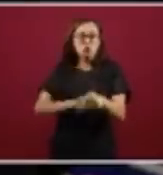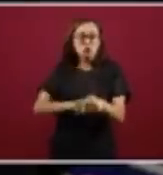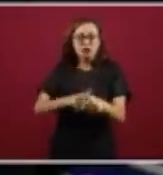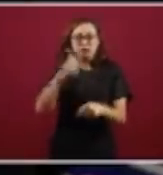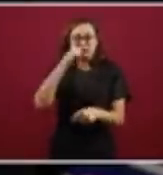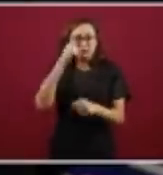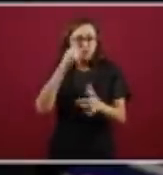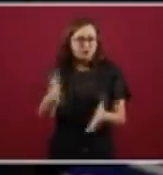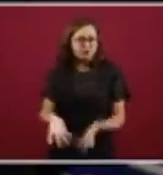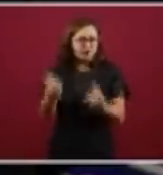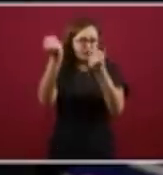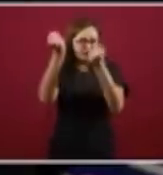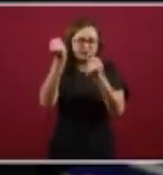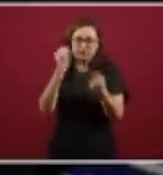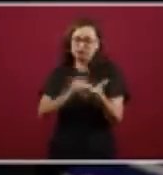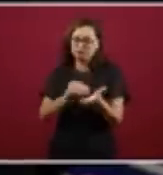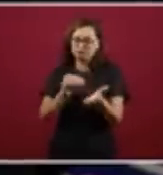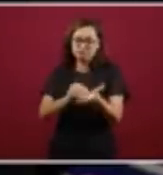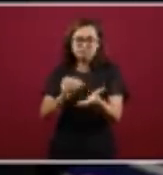siempre